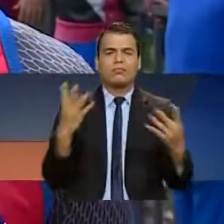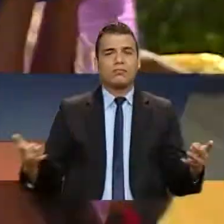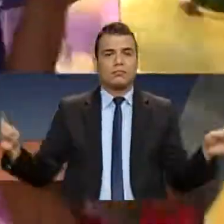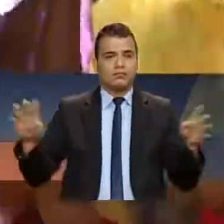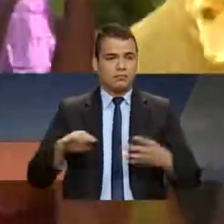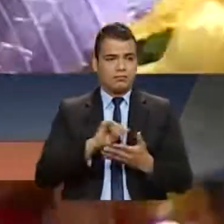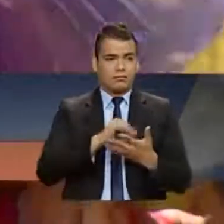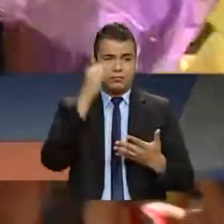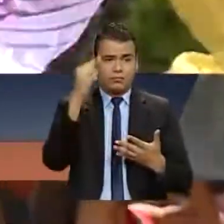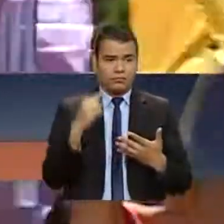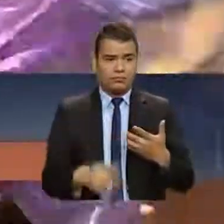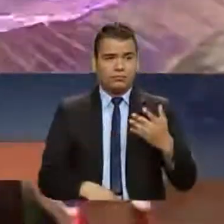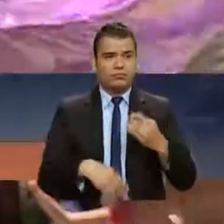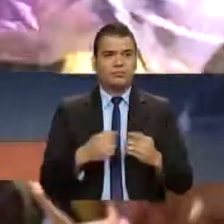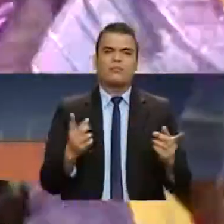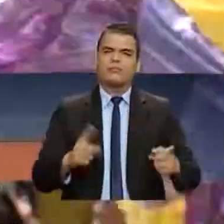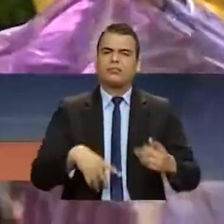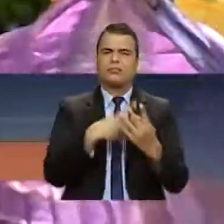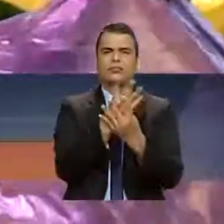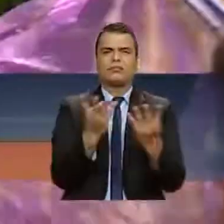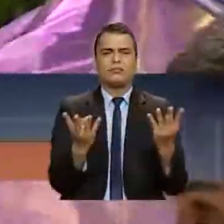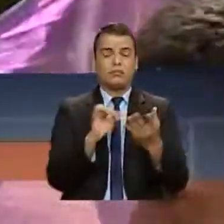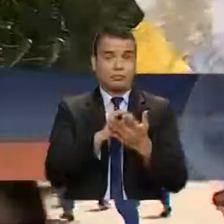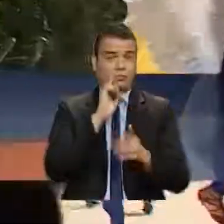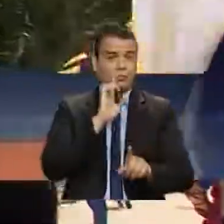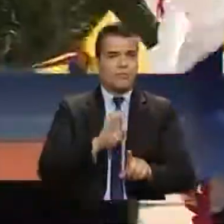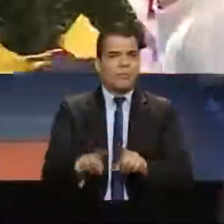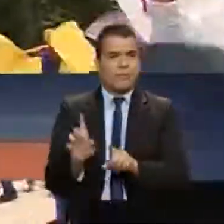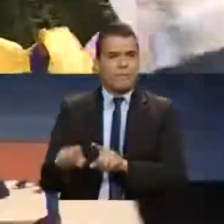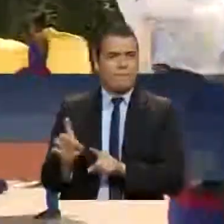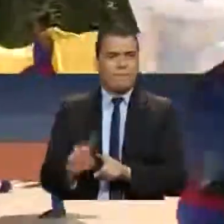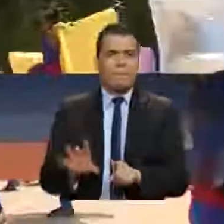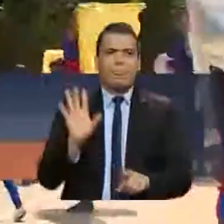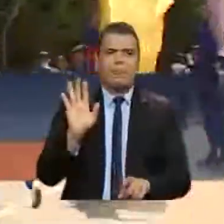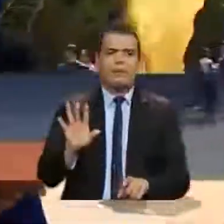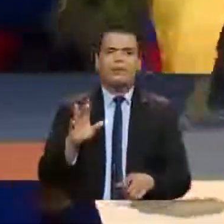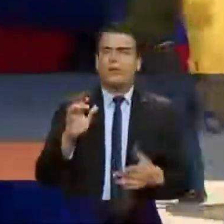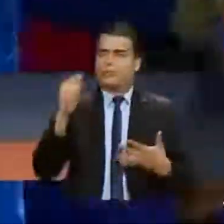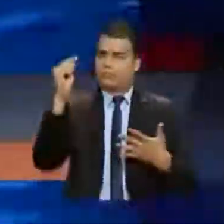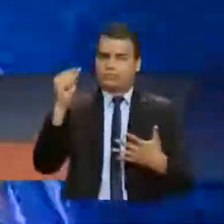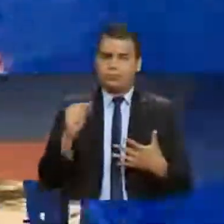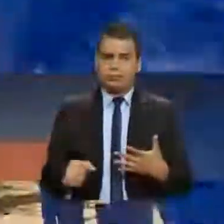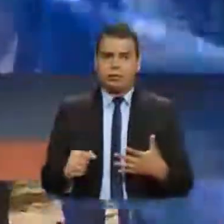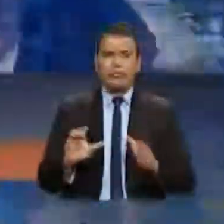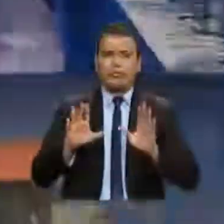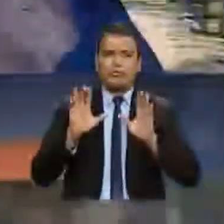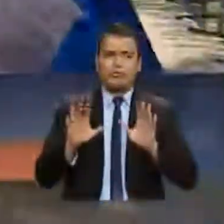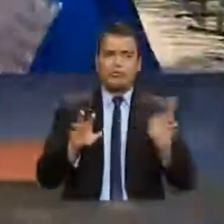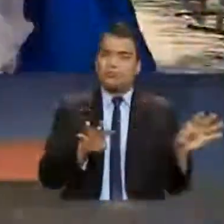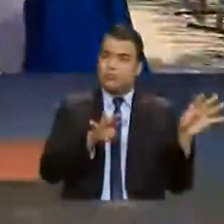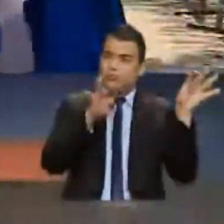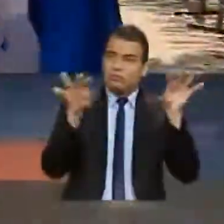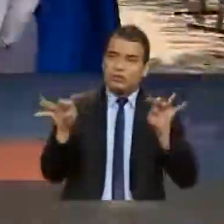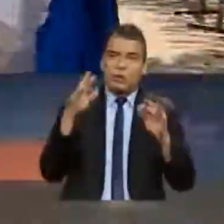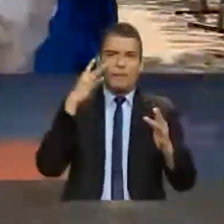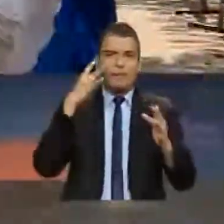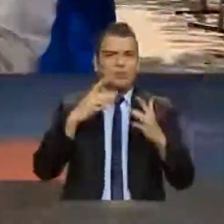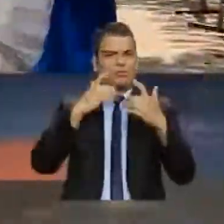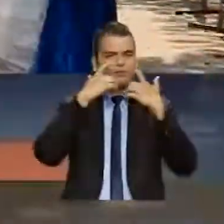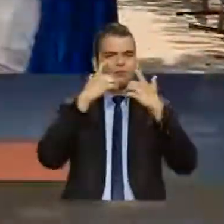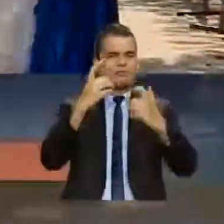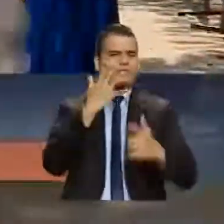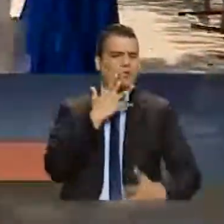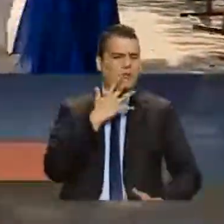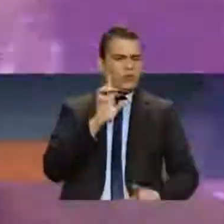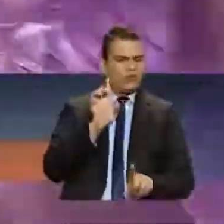también tenemos implementando los abanicos, pañuelos, que son algo que le vamos a meter como más color al